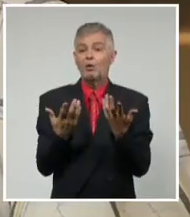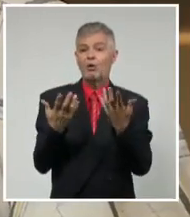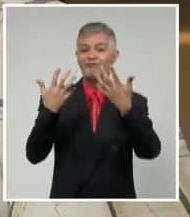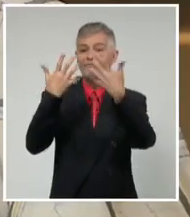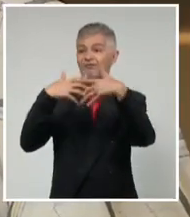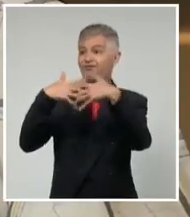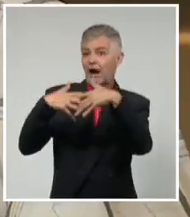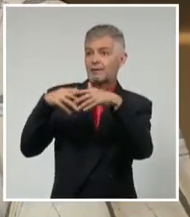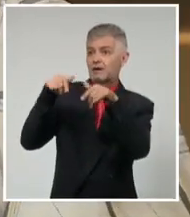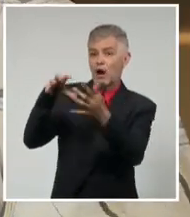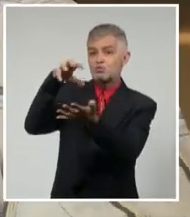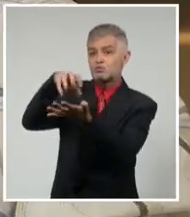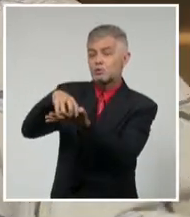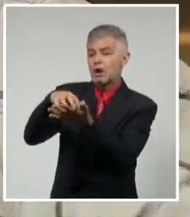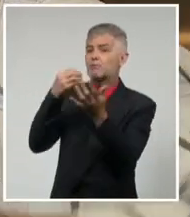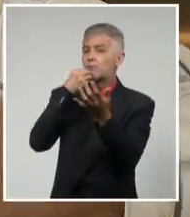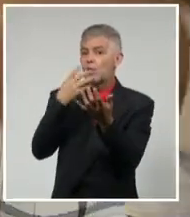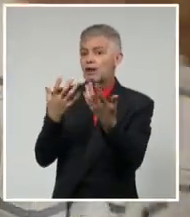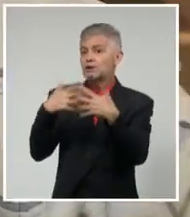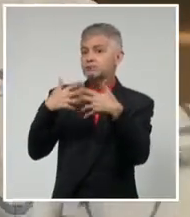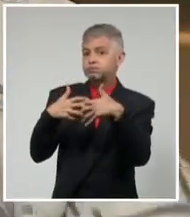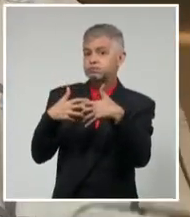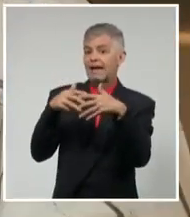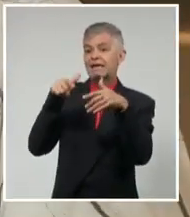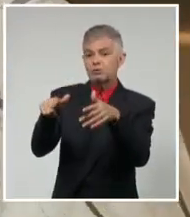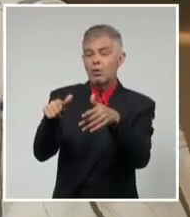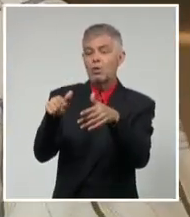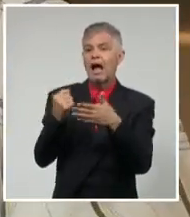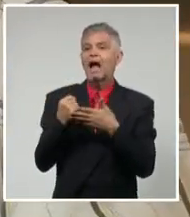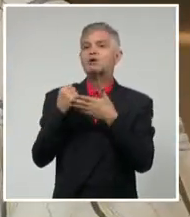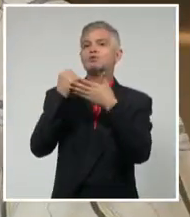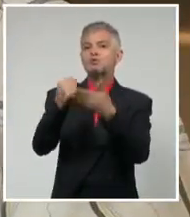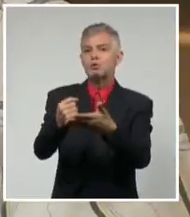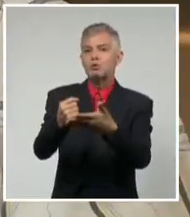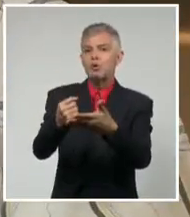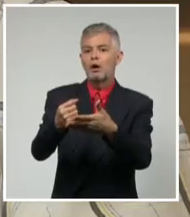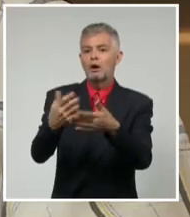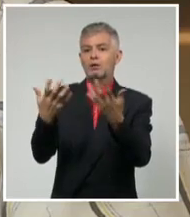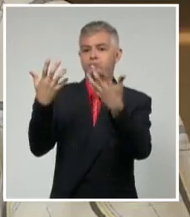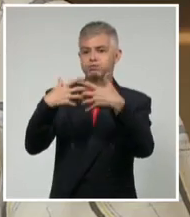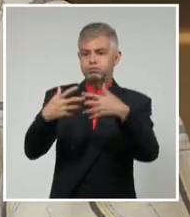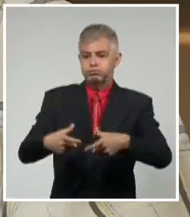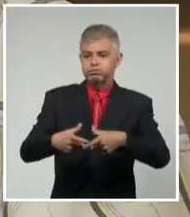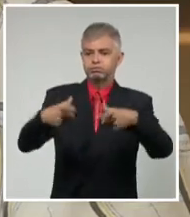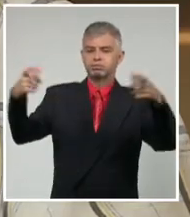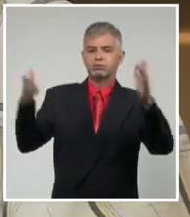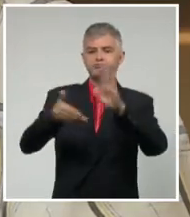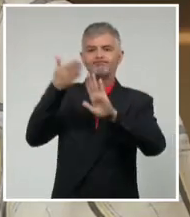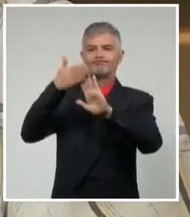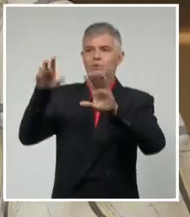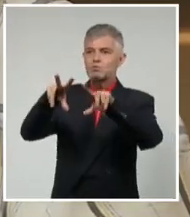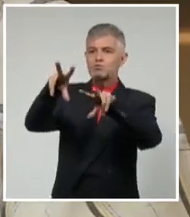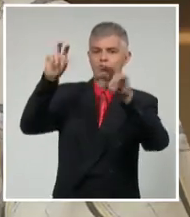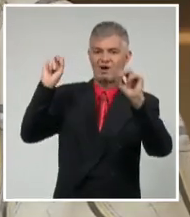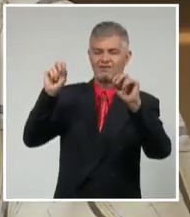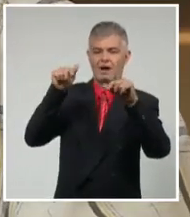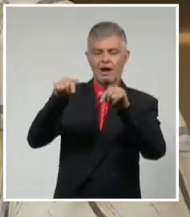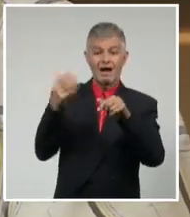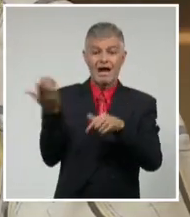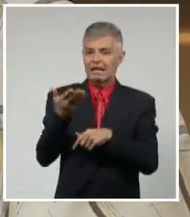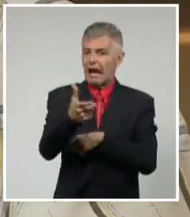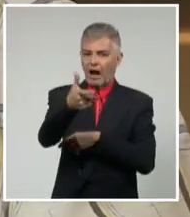una de las cosas que ayudó al salto hacia una instalación productiva definitiva y a la máxima velocidad